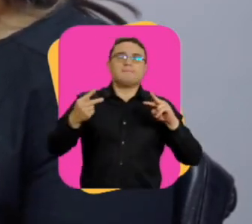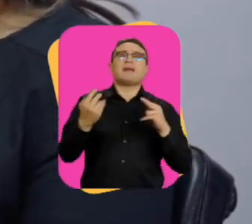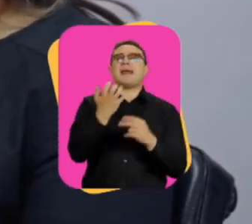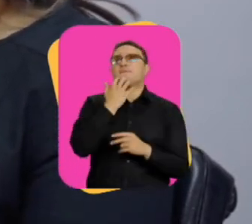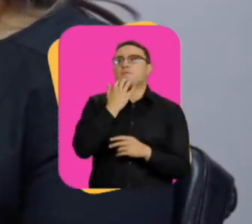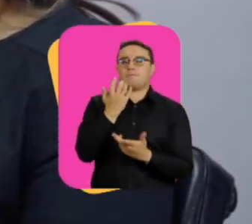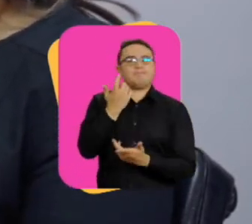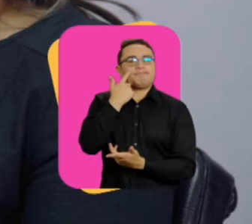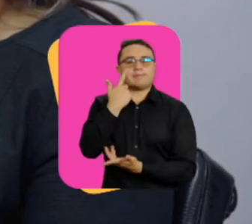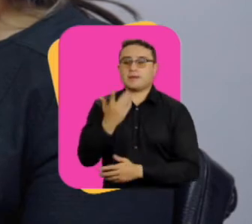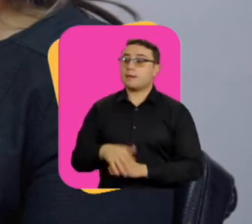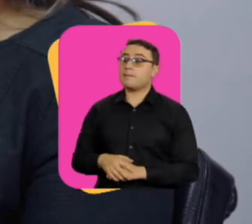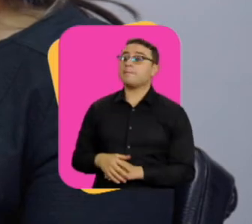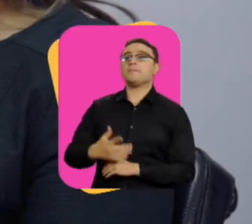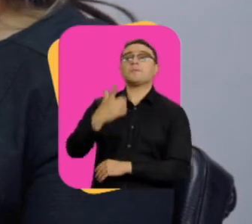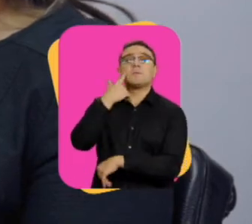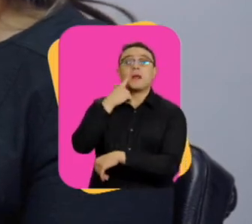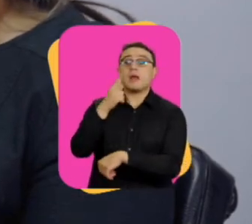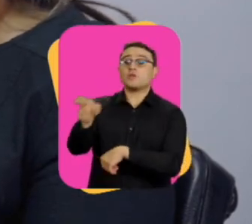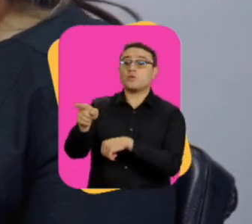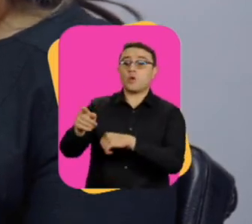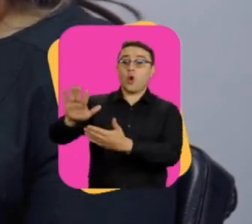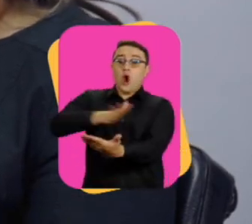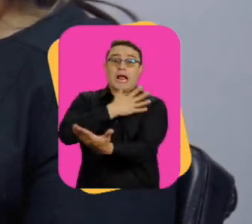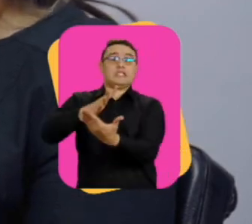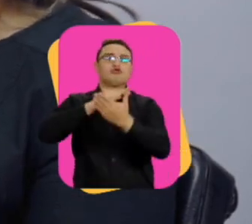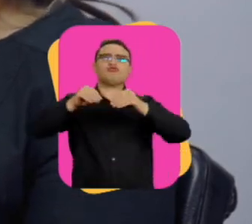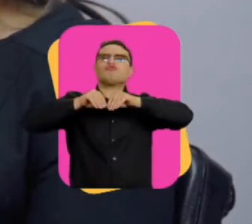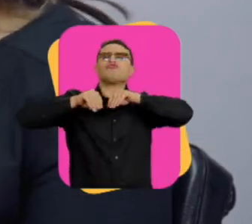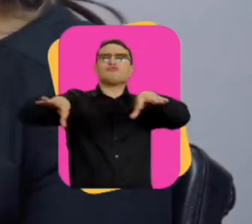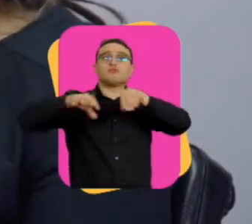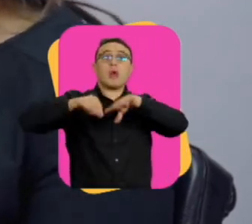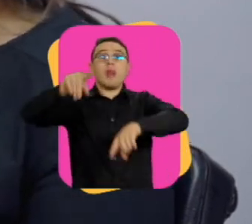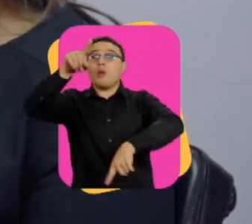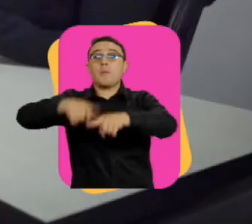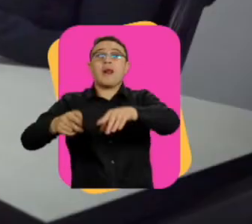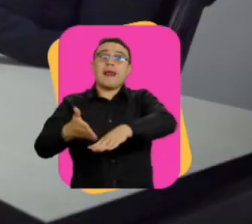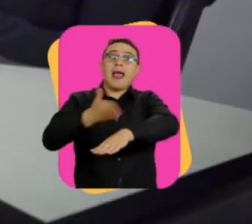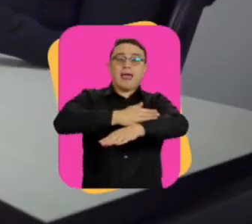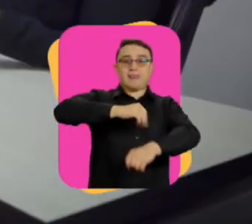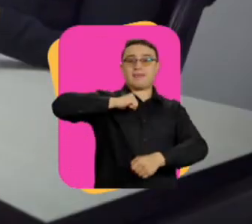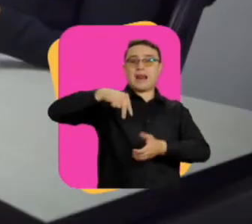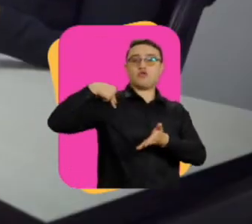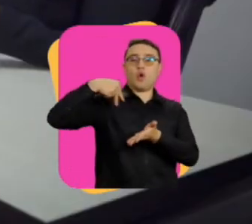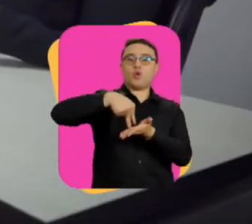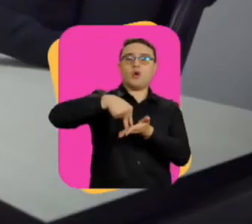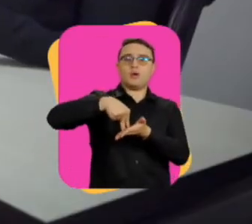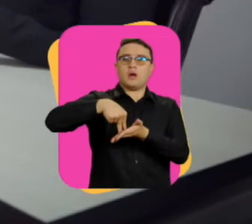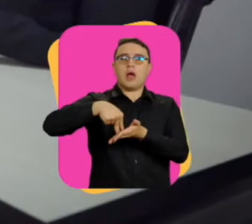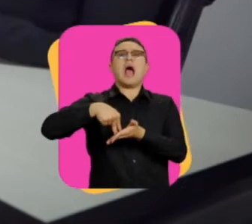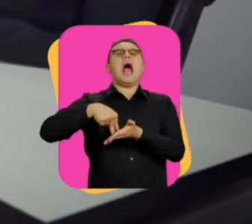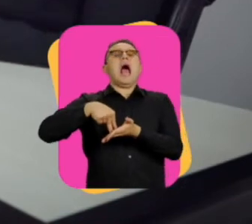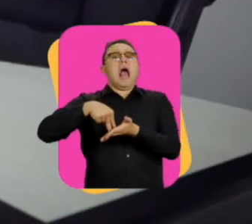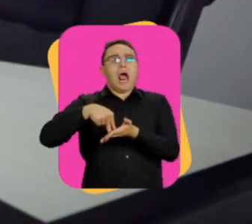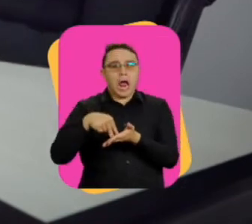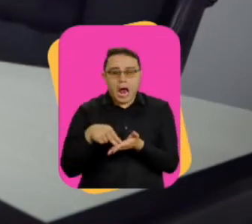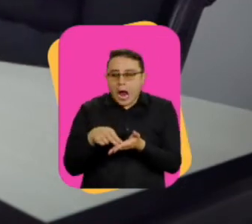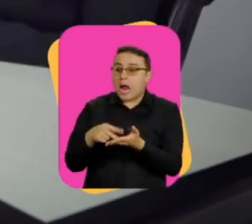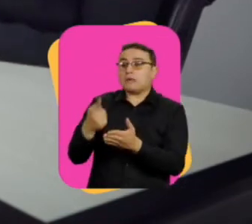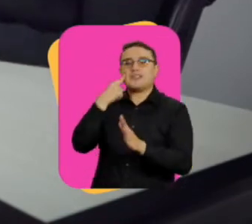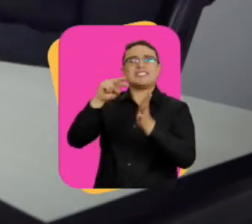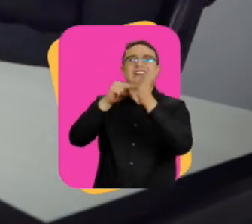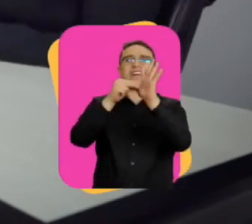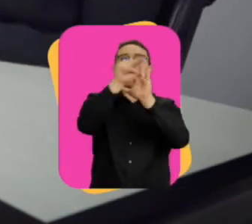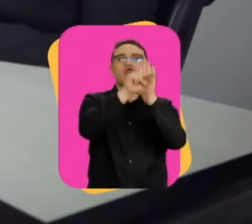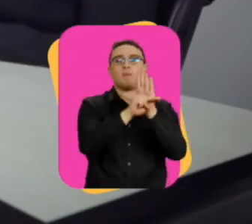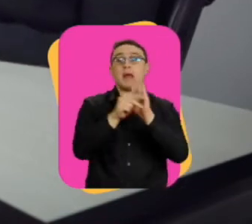que pedir, tú no puedes sacar esa canción si no tienes los derechos. Eso es normativo. Entonces estoy diciendo, ojo, porque me puedes